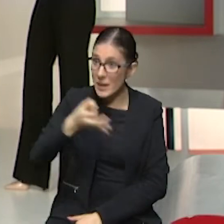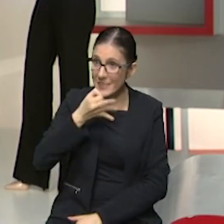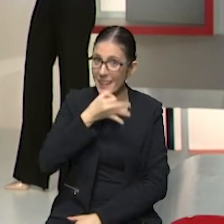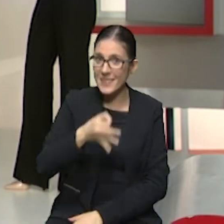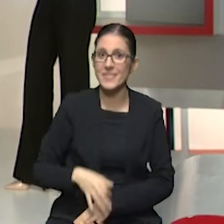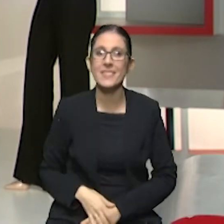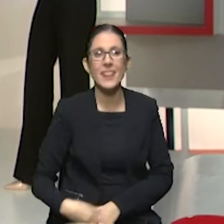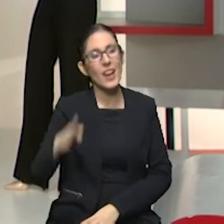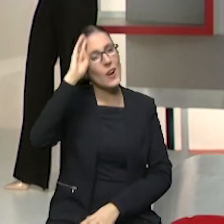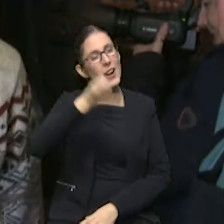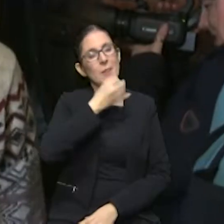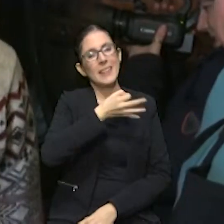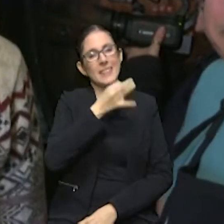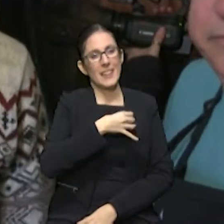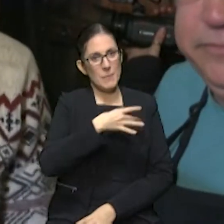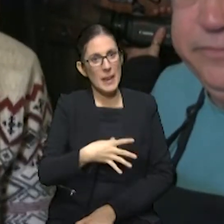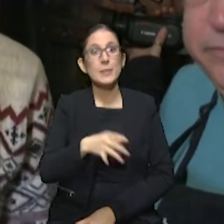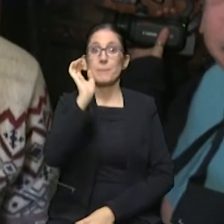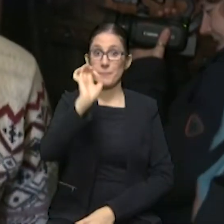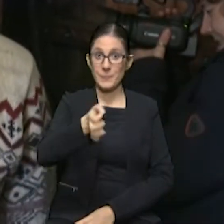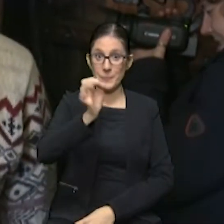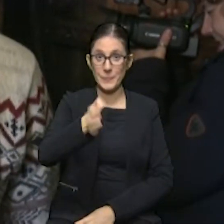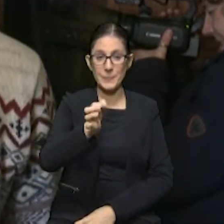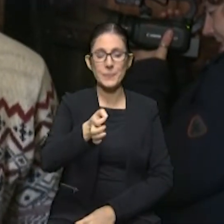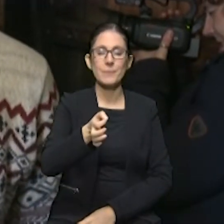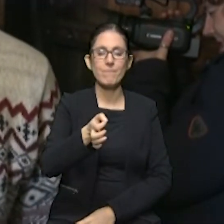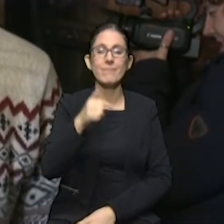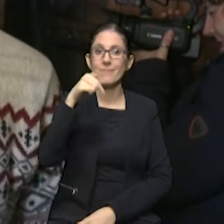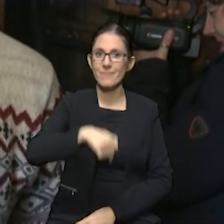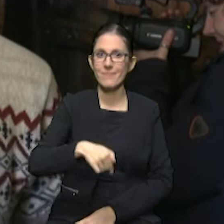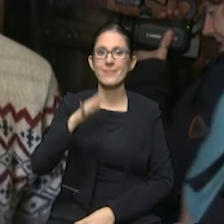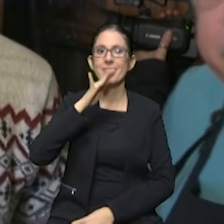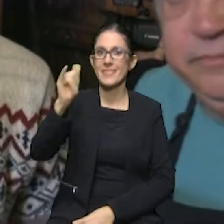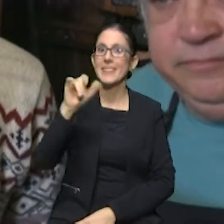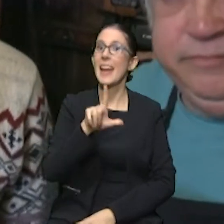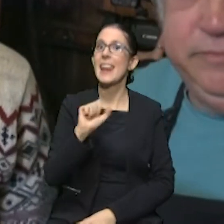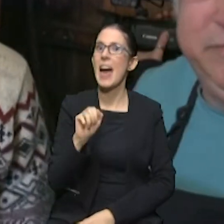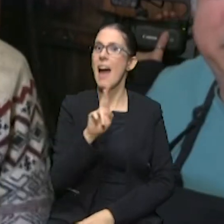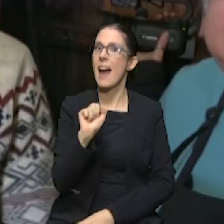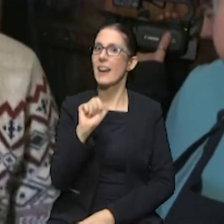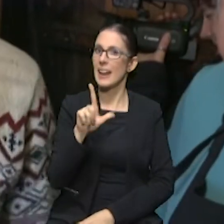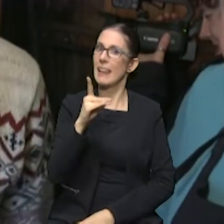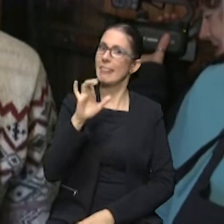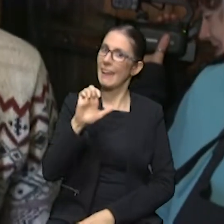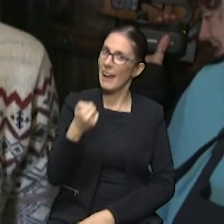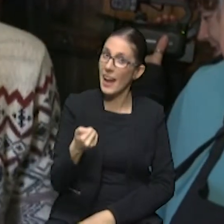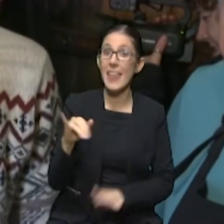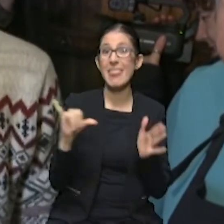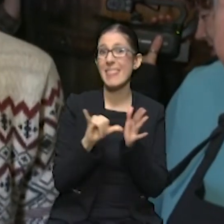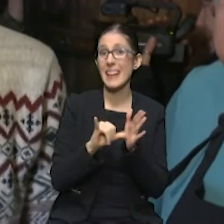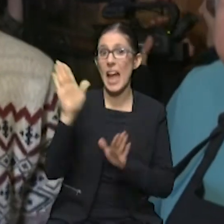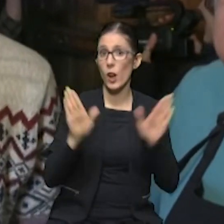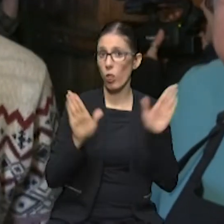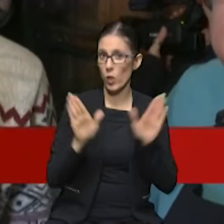Muy buenas tardes, Blanca. Pues, efectivamente, nos encontramos en la sidrería La Raldea, en Lecaroz, aquí, junto al Lizondo, donde,